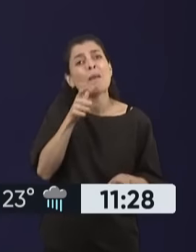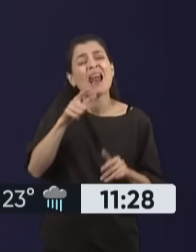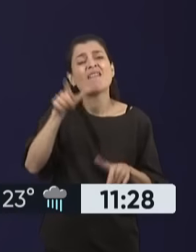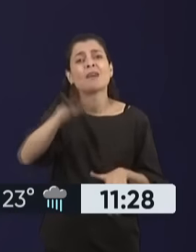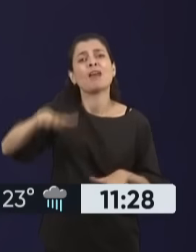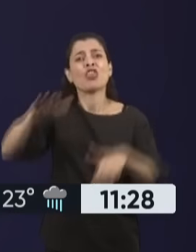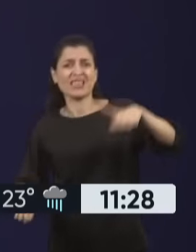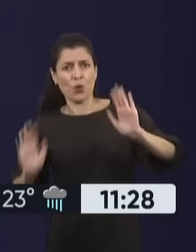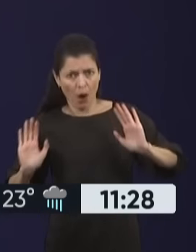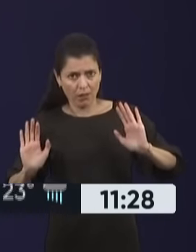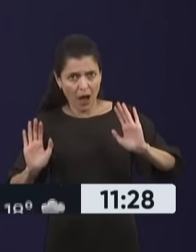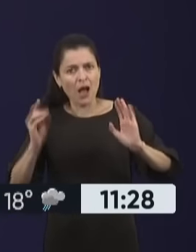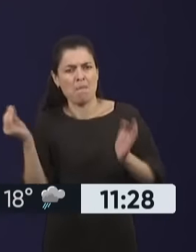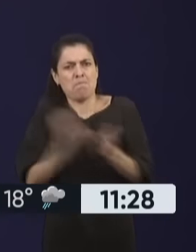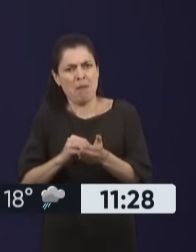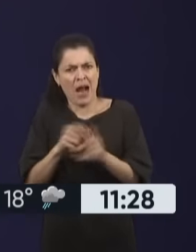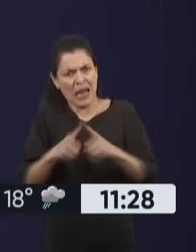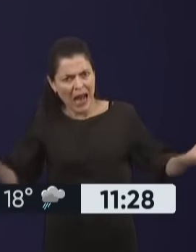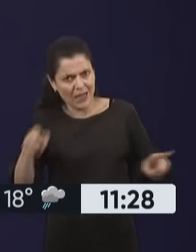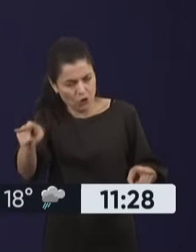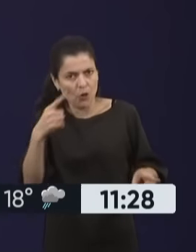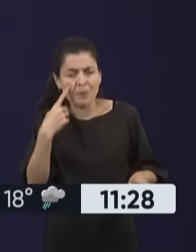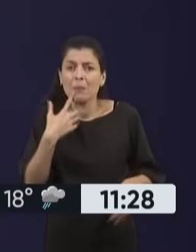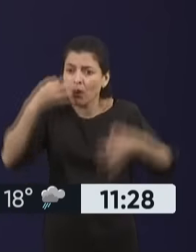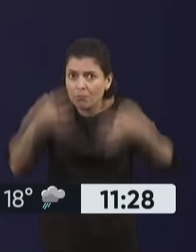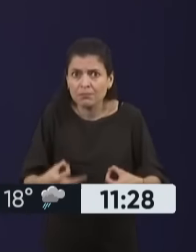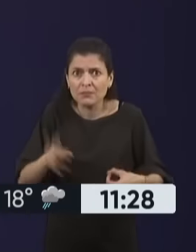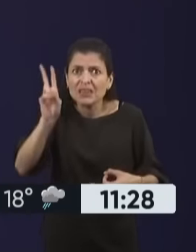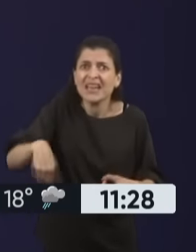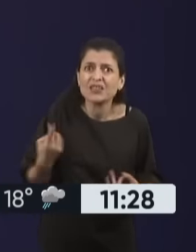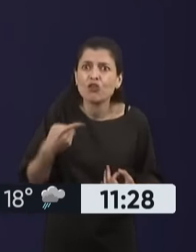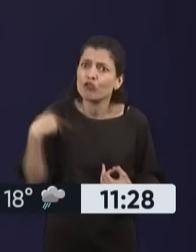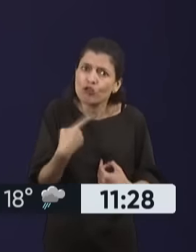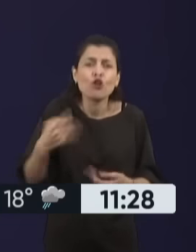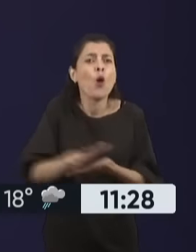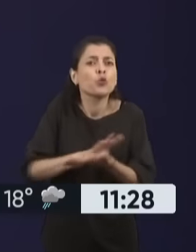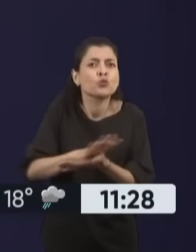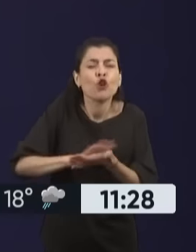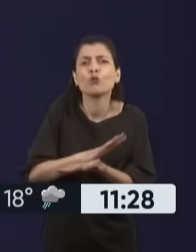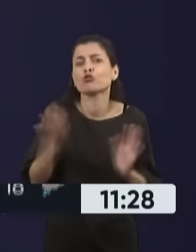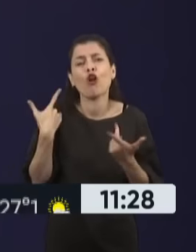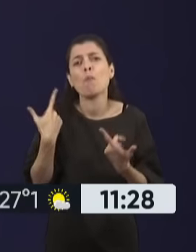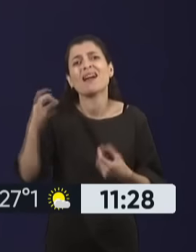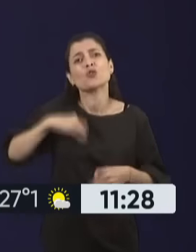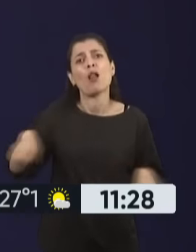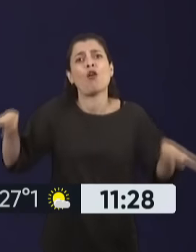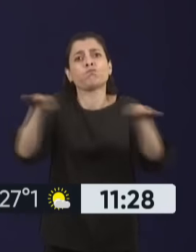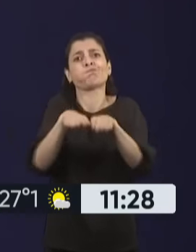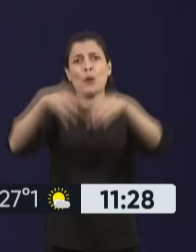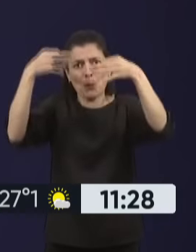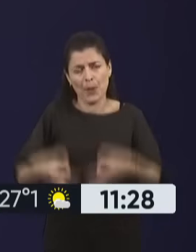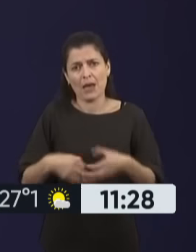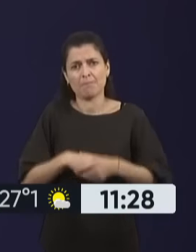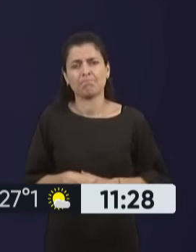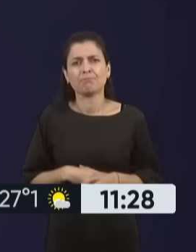largo pero sí efectivamente Todos queremos que que salir de este de este espo en el que estábamos está claro